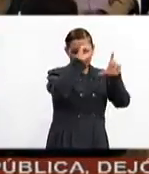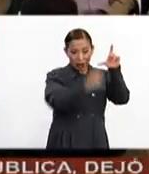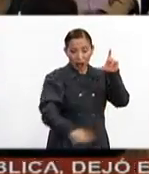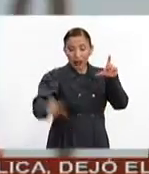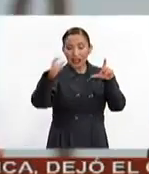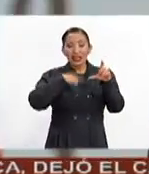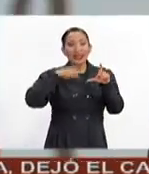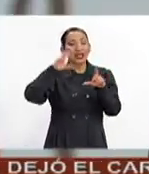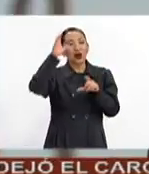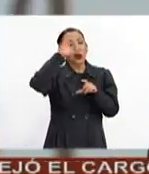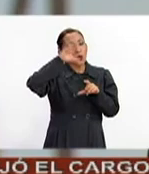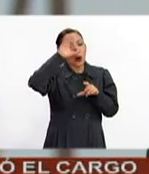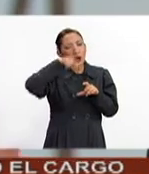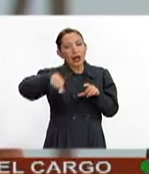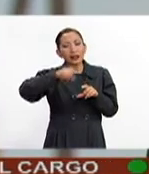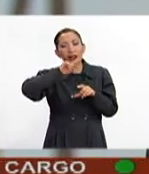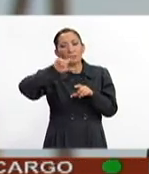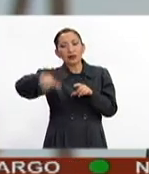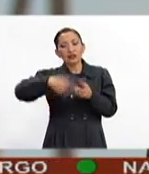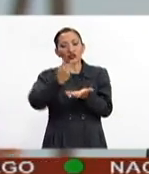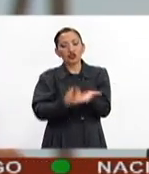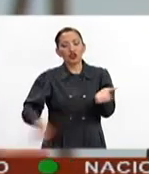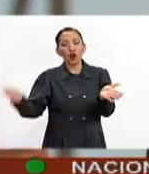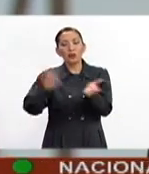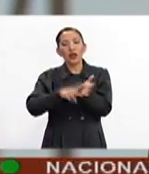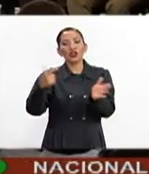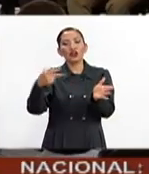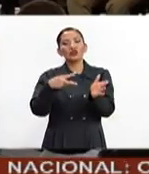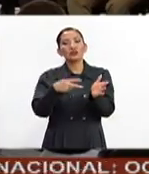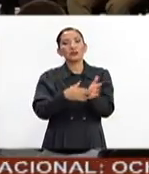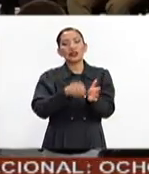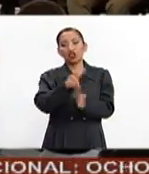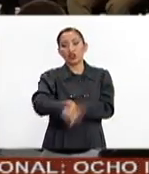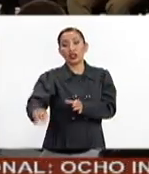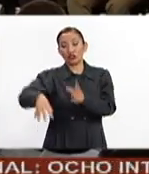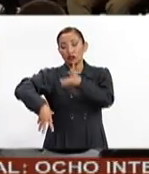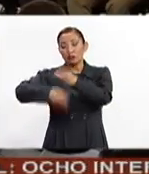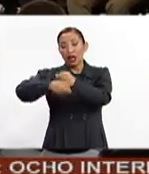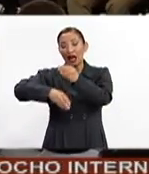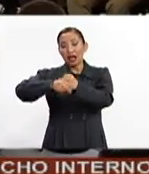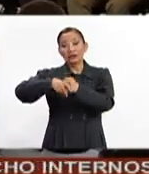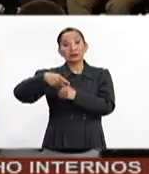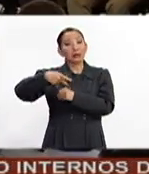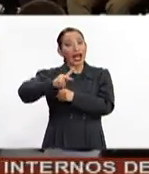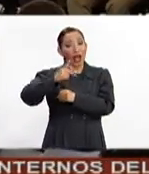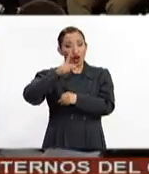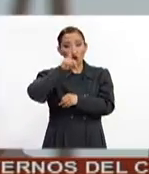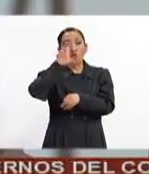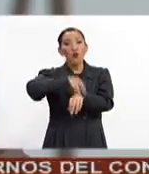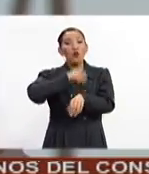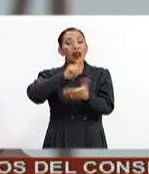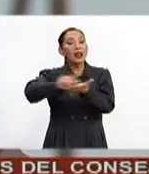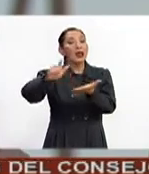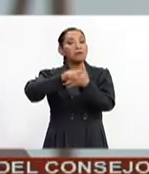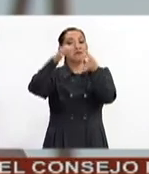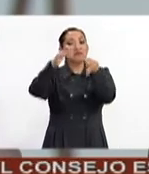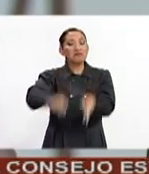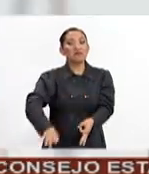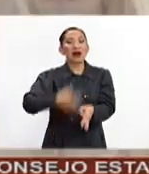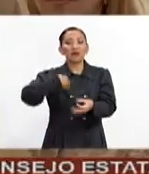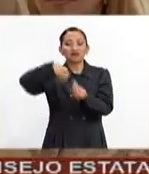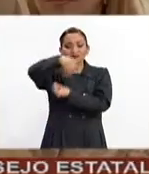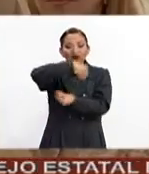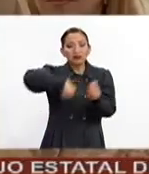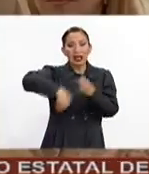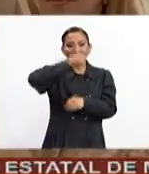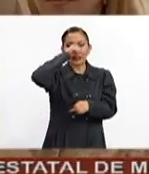para Coahuila, prácticamente se va a duplicar 2.200 más megawatts, pero además de energías limpias, de energías